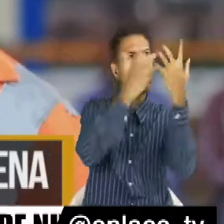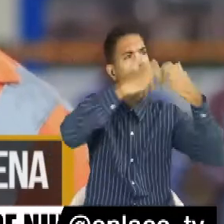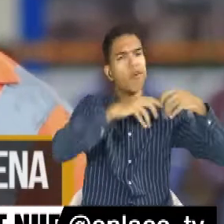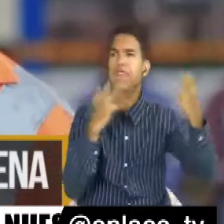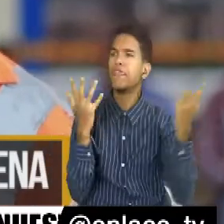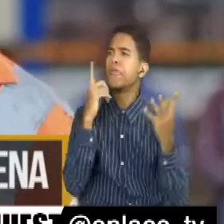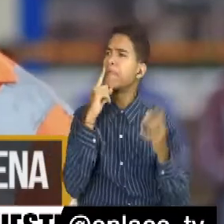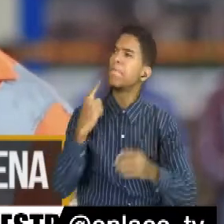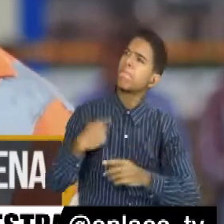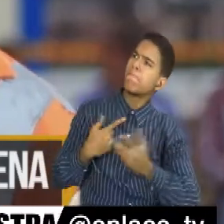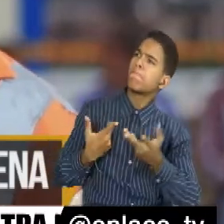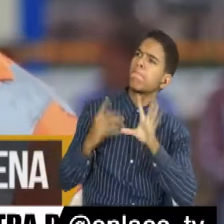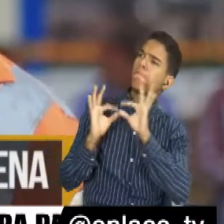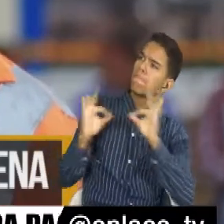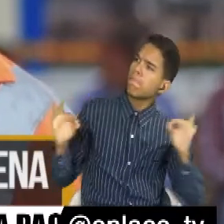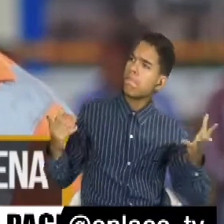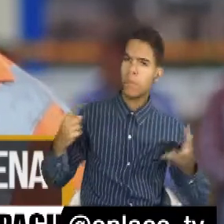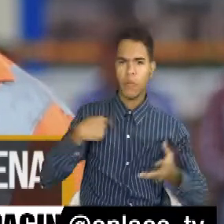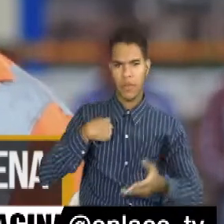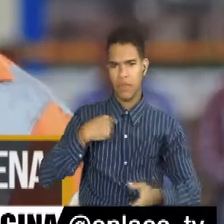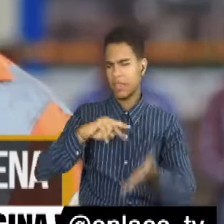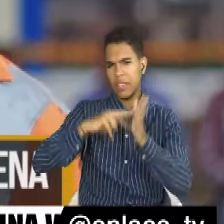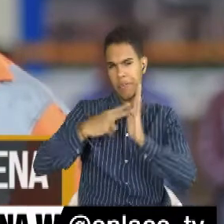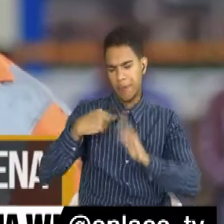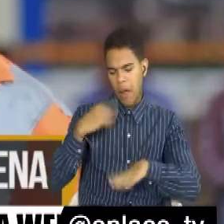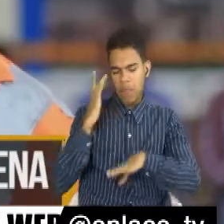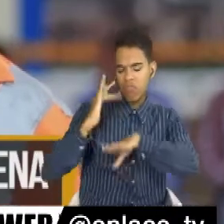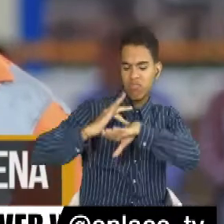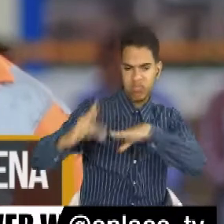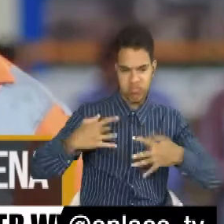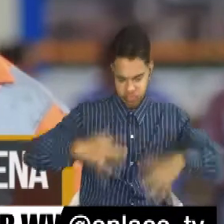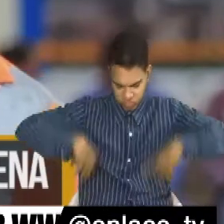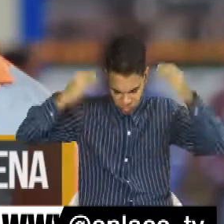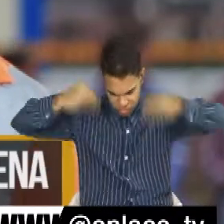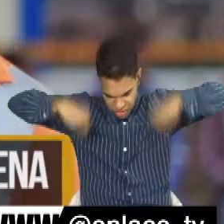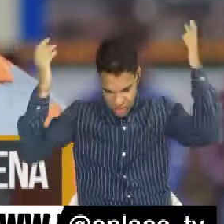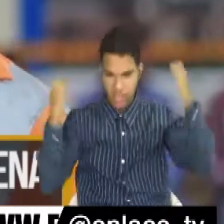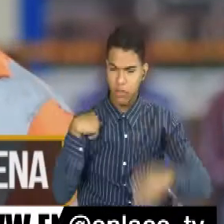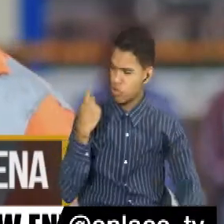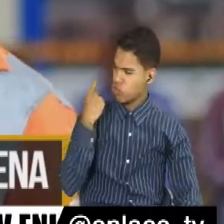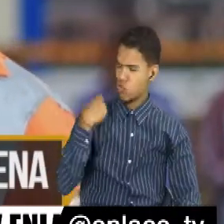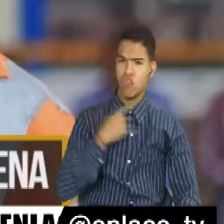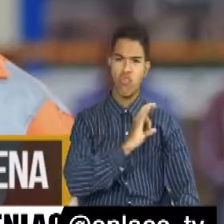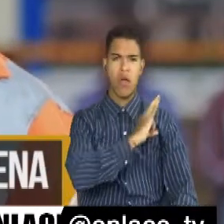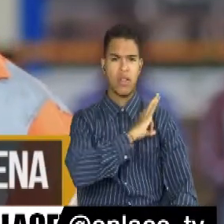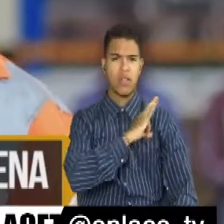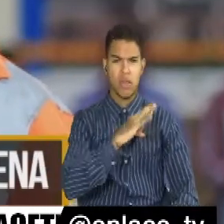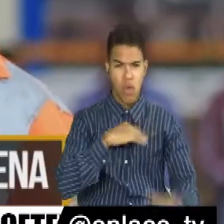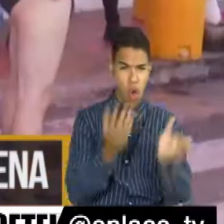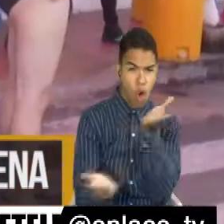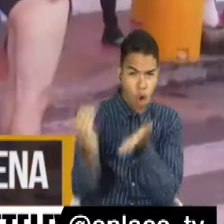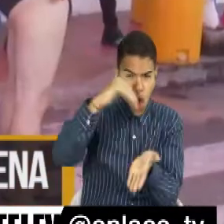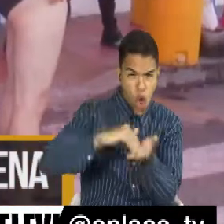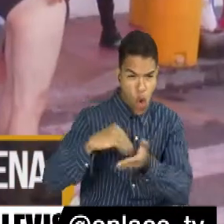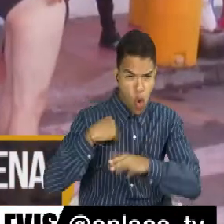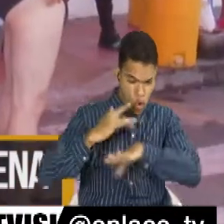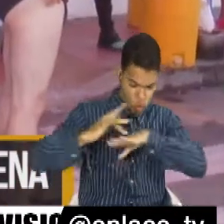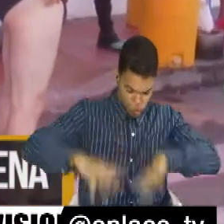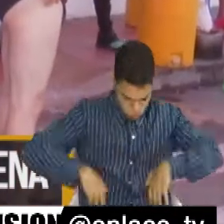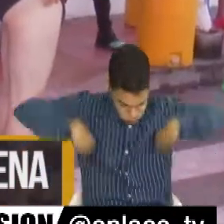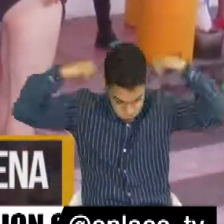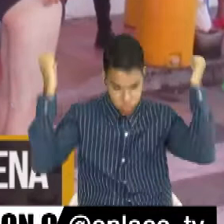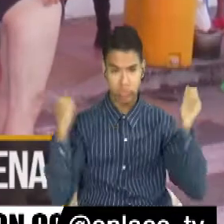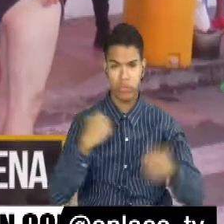no han dicho nada, estamos desnudos y por eso la protesta que hicimos el día sábado, y si nos toca hacerla, volvemos a hacer. Aunque la protesta